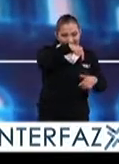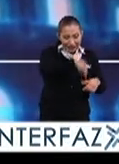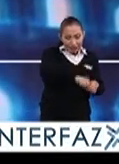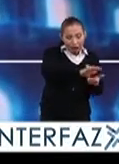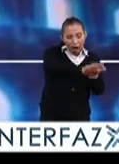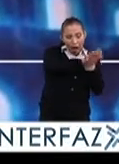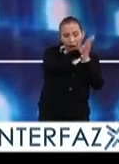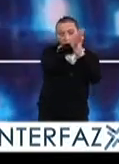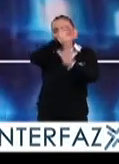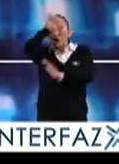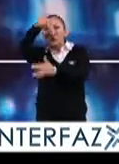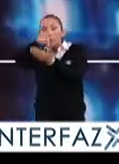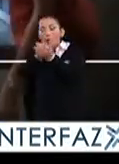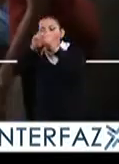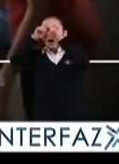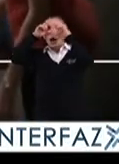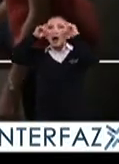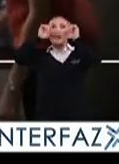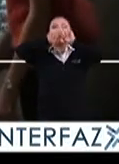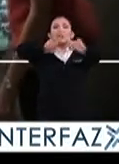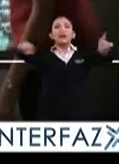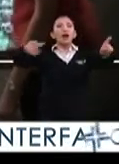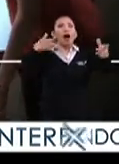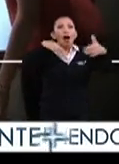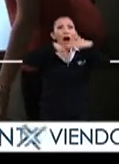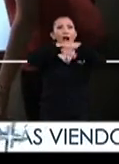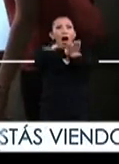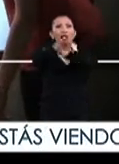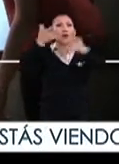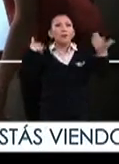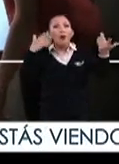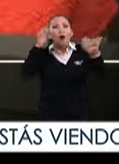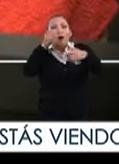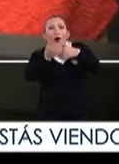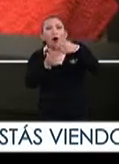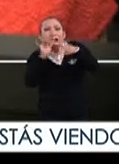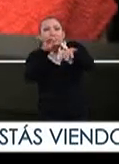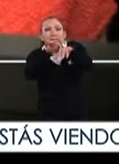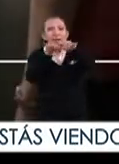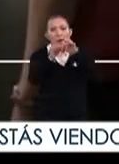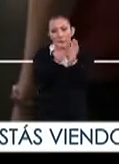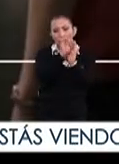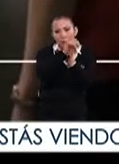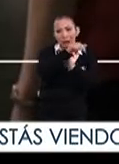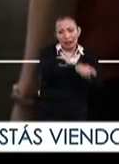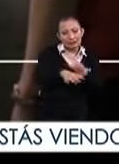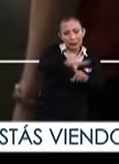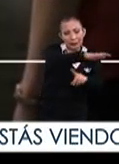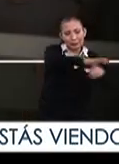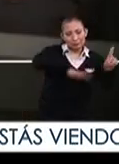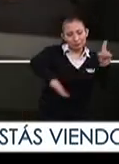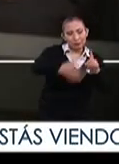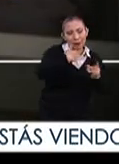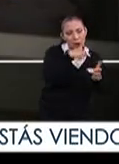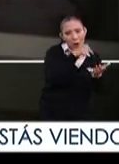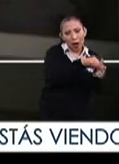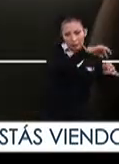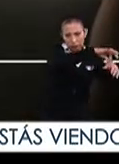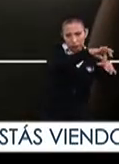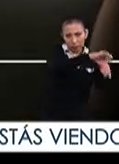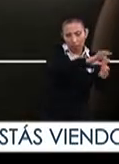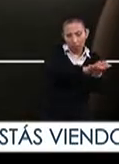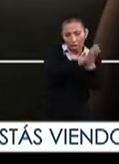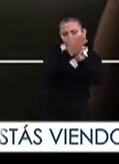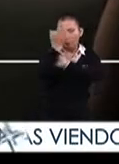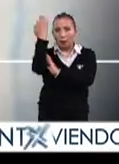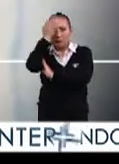a un total espacio diferente, interactivo. En esta ocasión pasamos de este entorno físico a un entorno totalmente